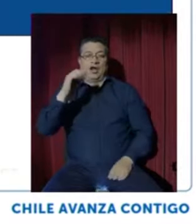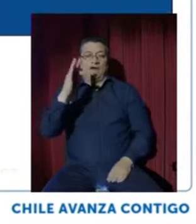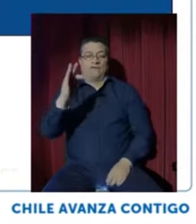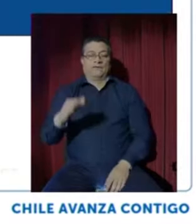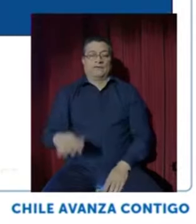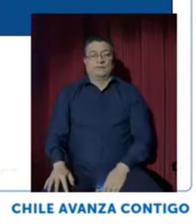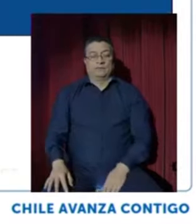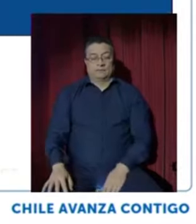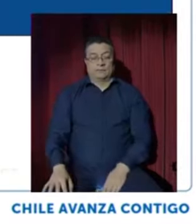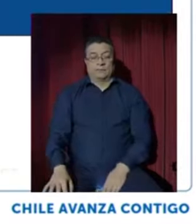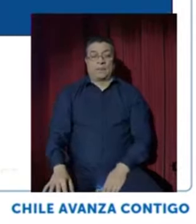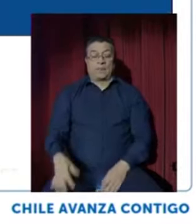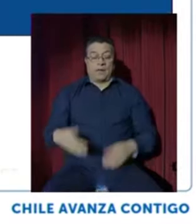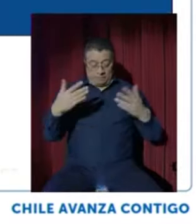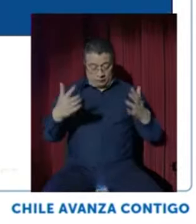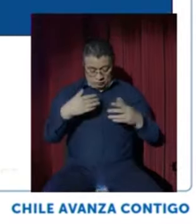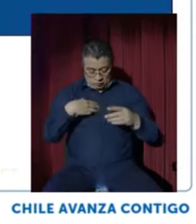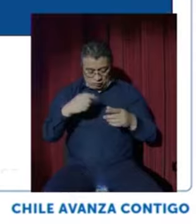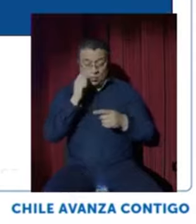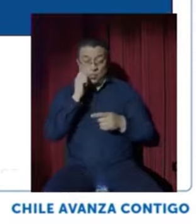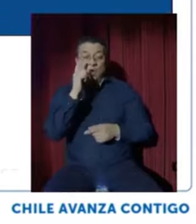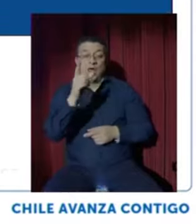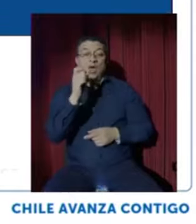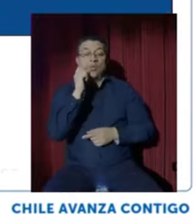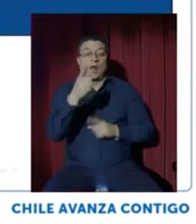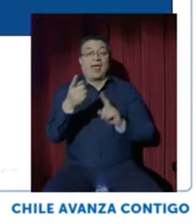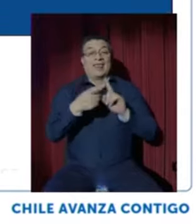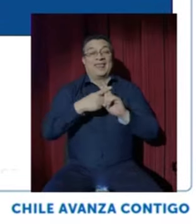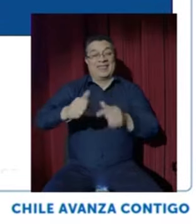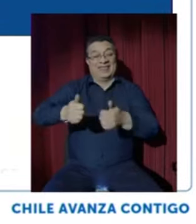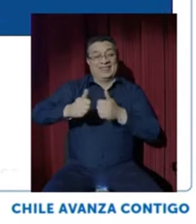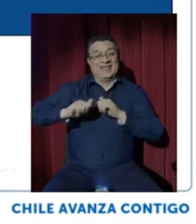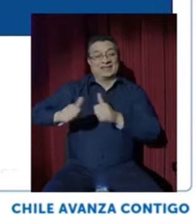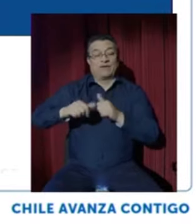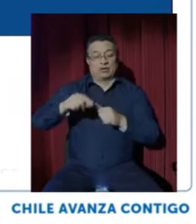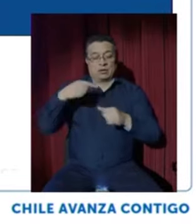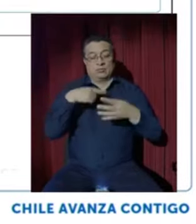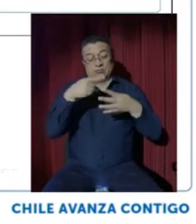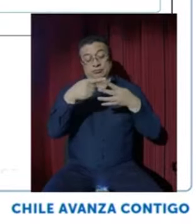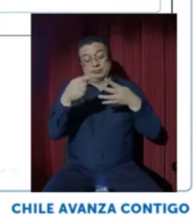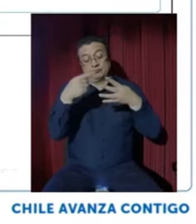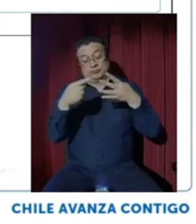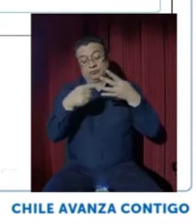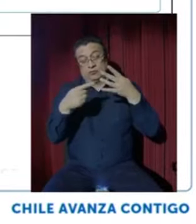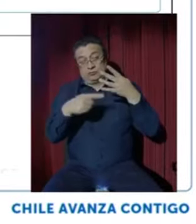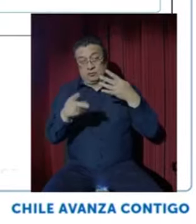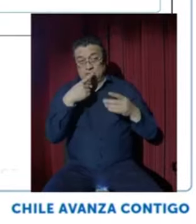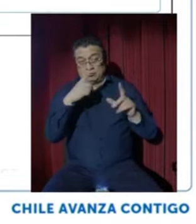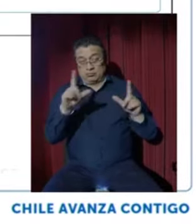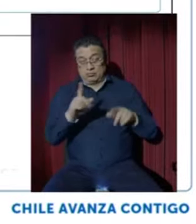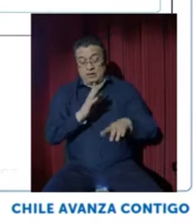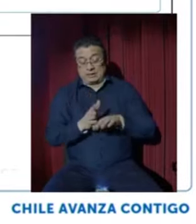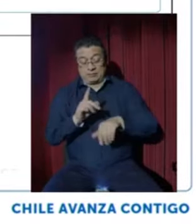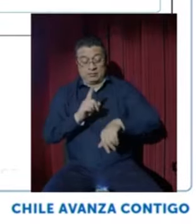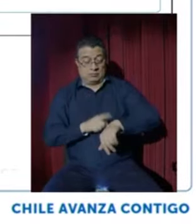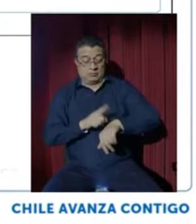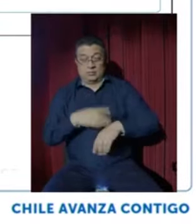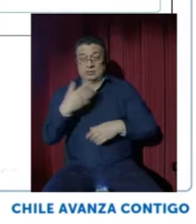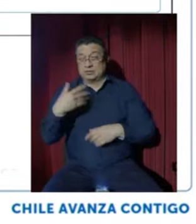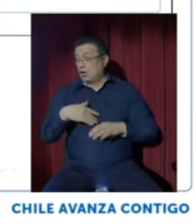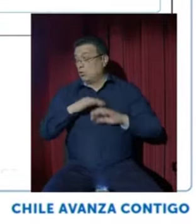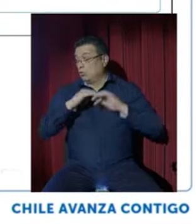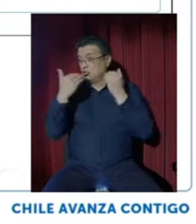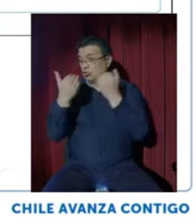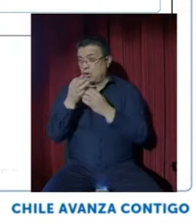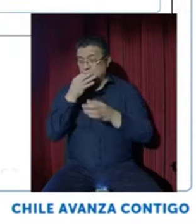brigadistas bueno Cuáles son los desafíos los voy a ir pasando rapidito porque ya señalé casi